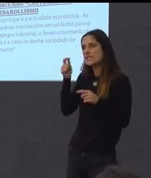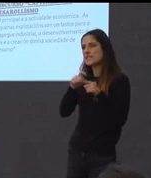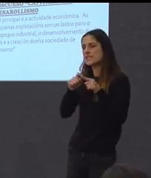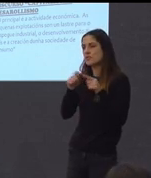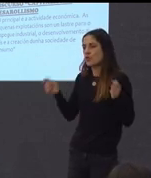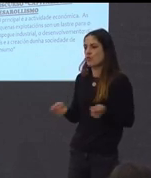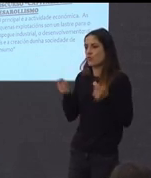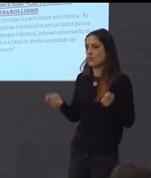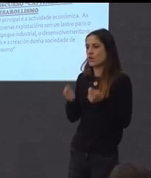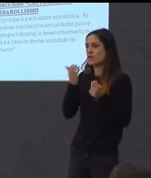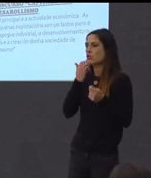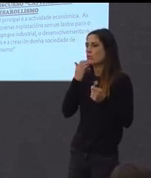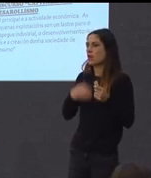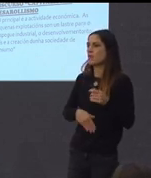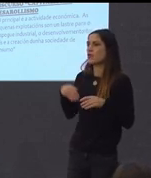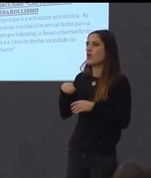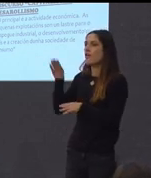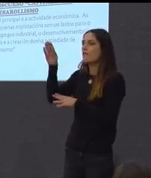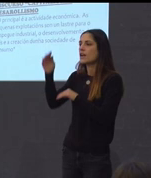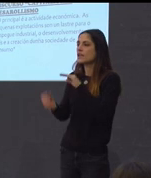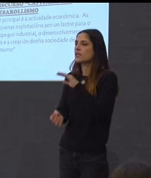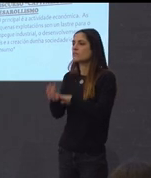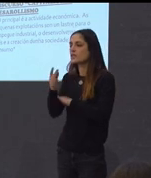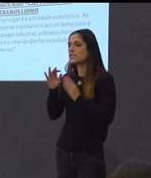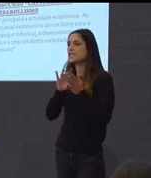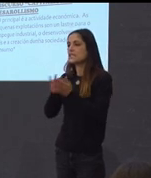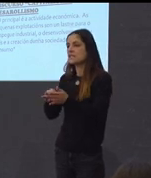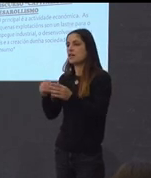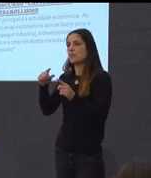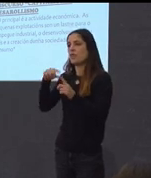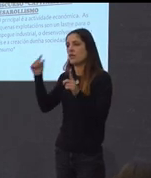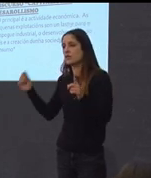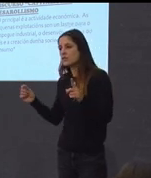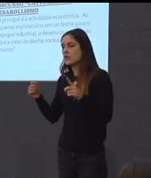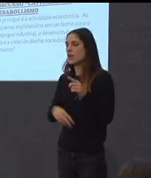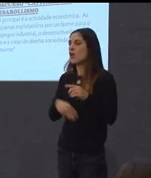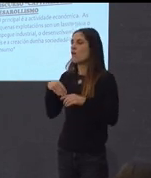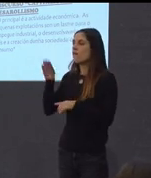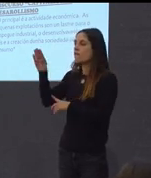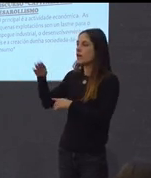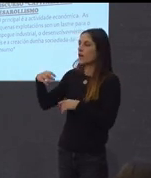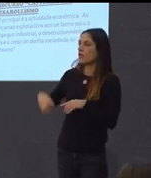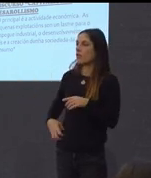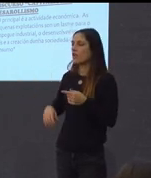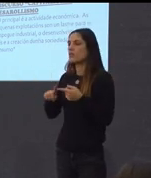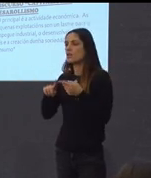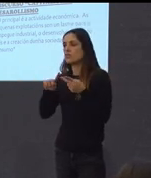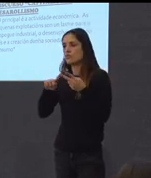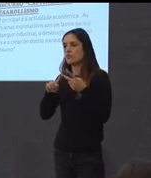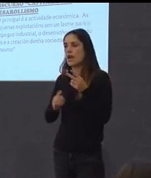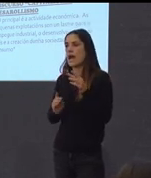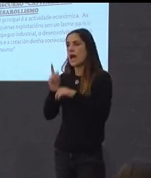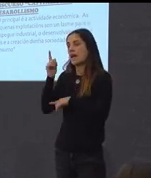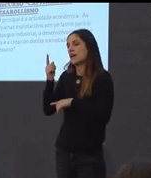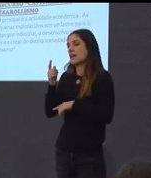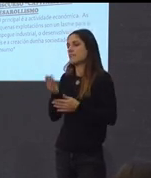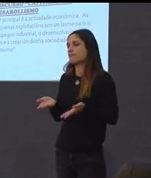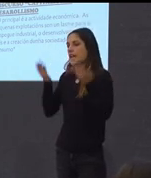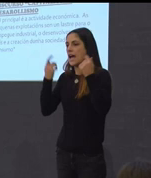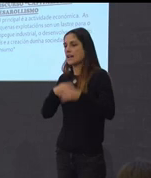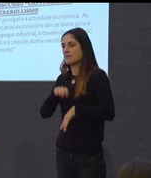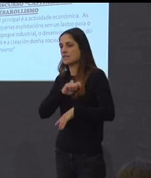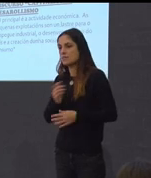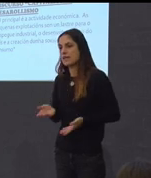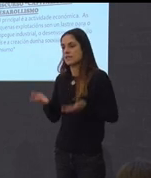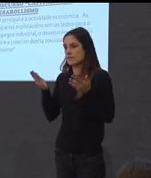aquí. Franco é o creador do Servicio Nacional del Trigo, Franco estirpa a usura, Franco caudillo de España, arriba al campo, arriba España. Este era o